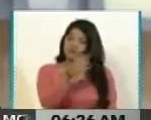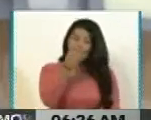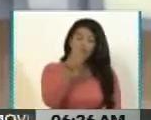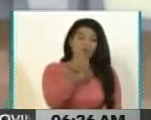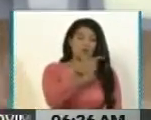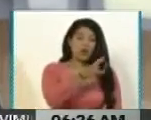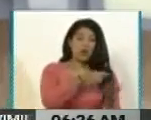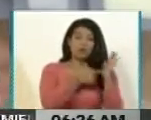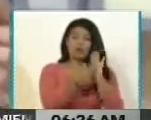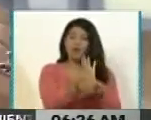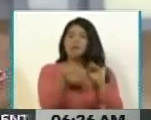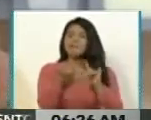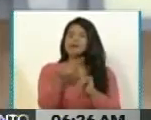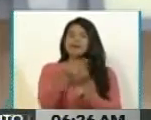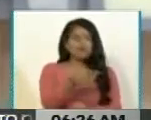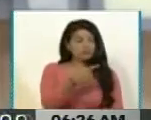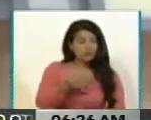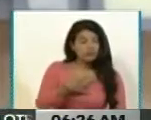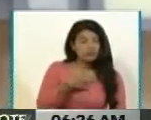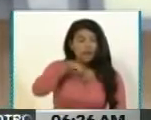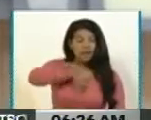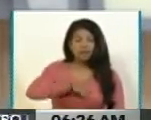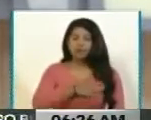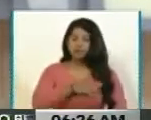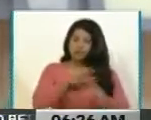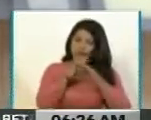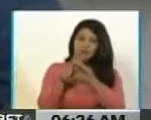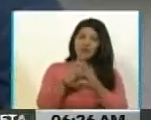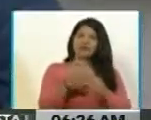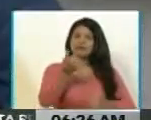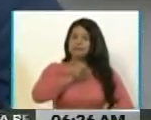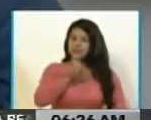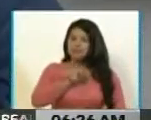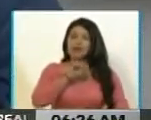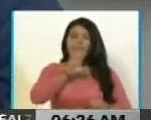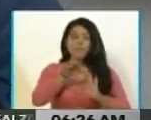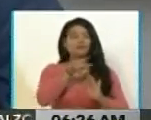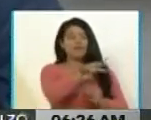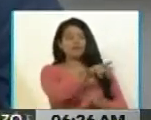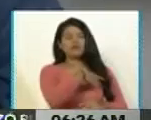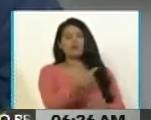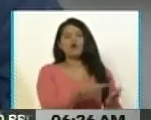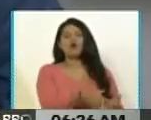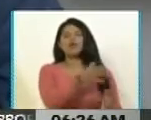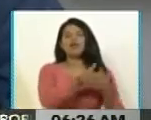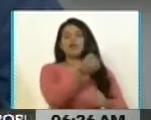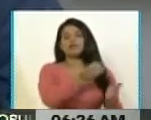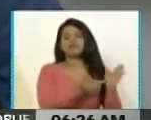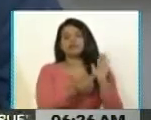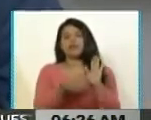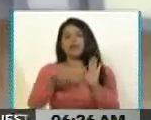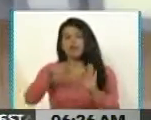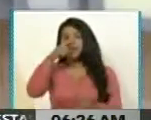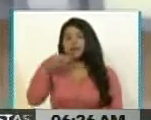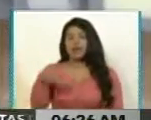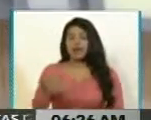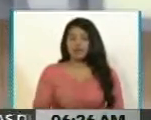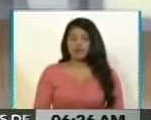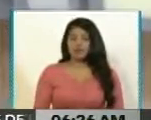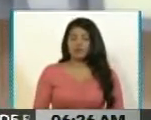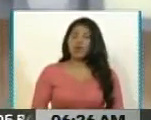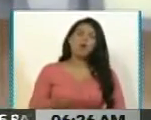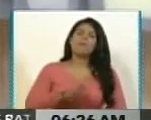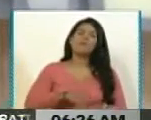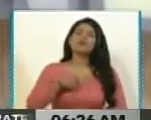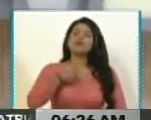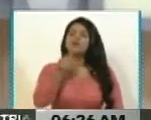de solidaridad, de resistencia, de apoyo mutuo que hemos logrado este año, porque sería mentir que